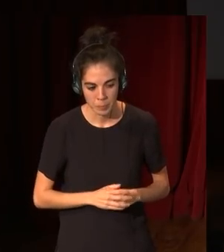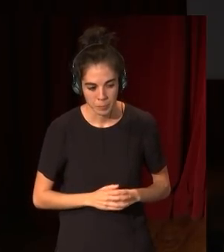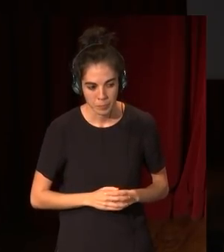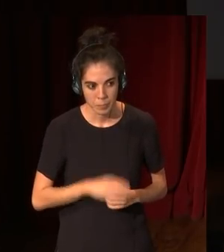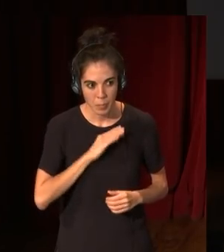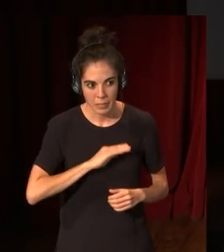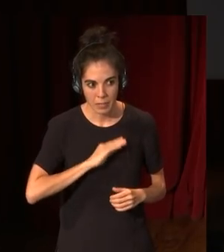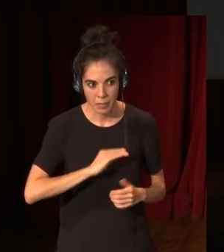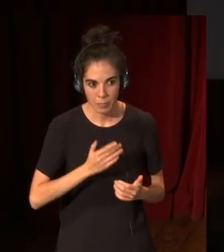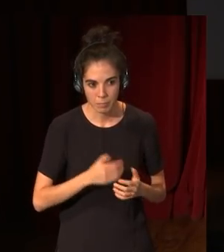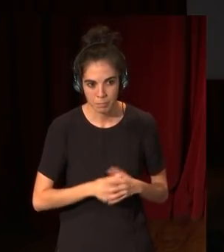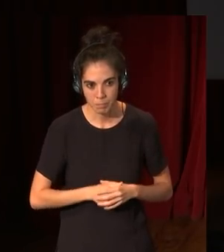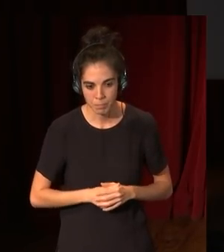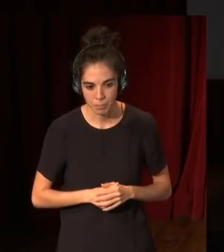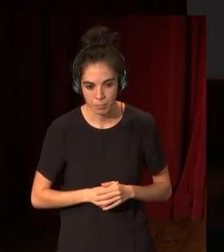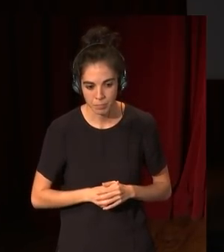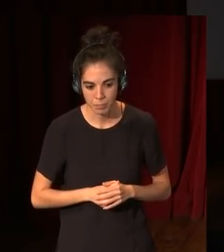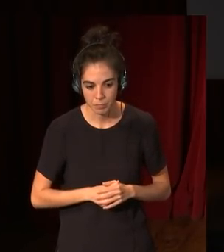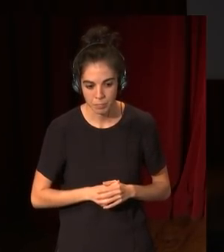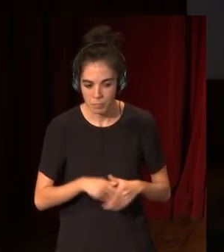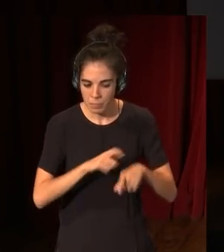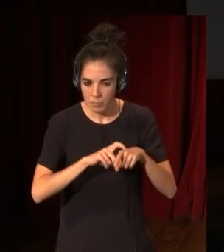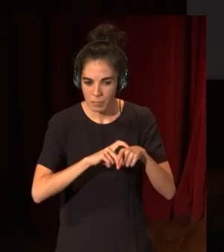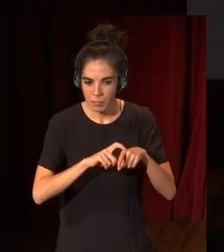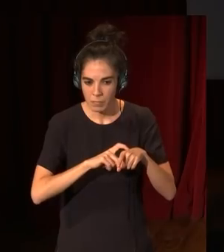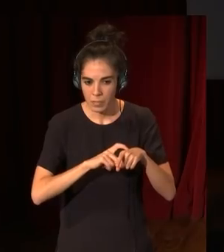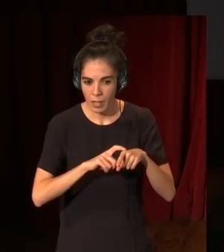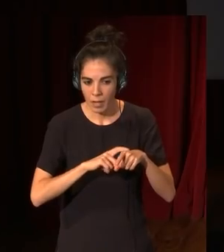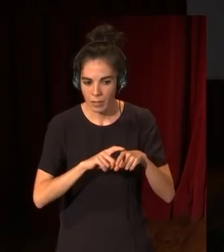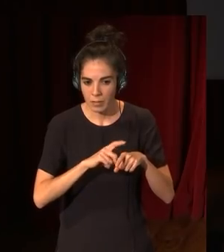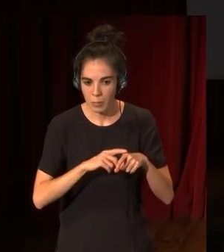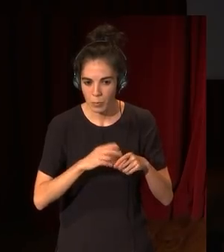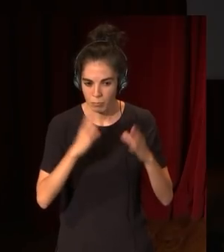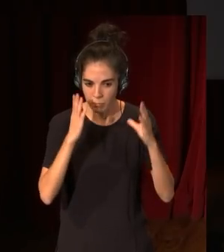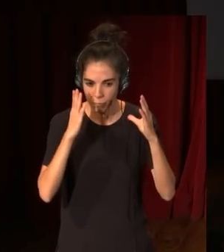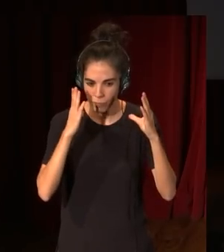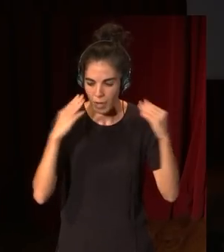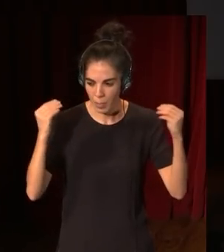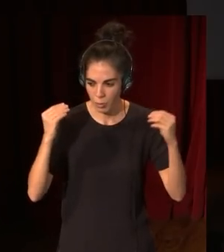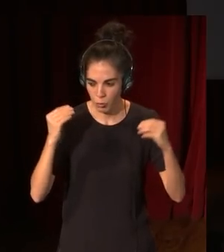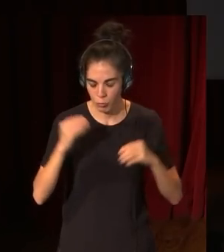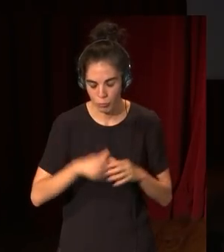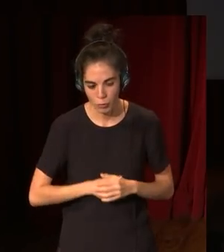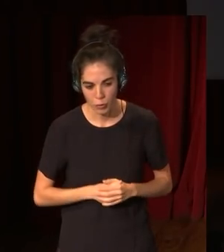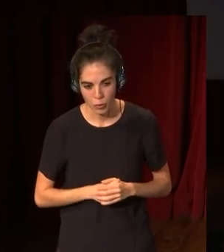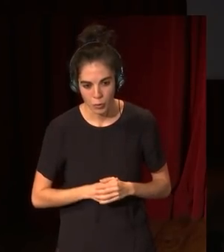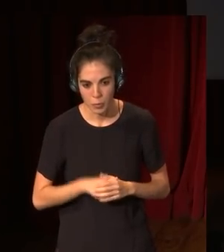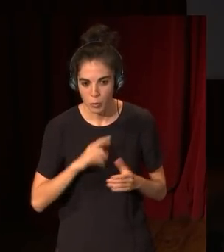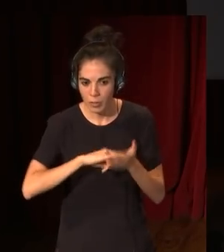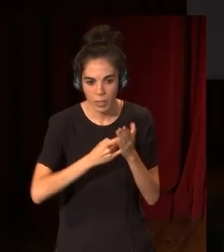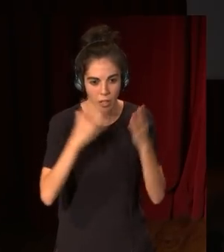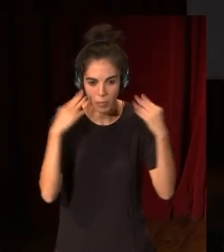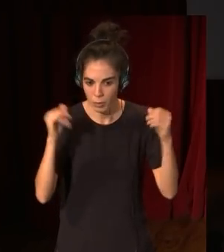nutrido de la de carácter filo flamenco su técnica está muy próxima a los flamencos